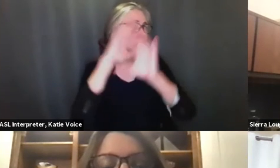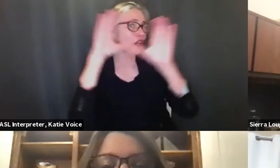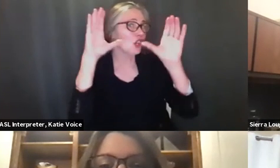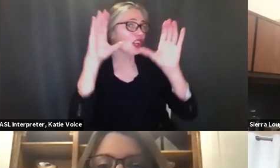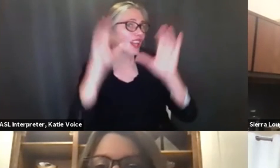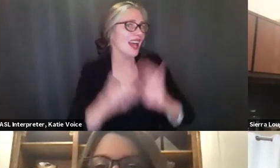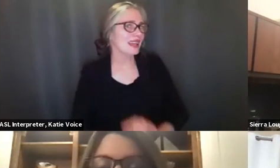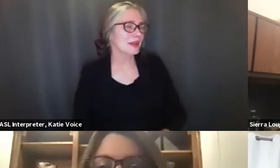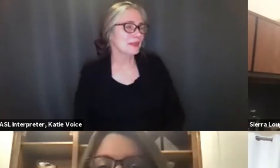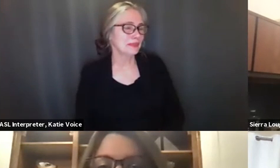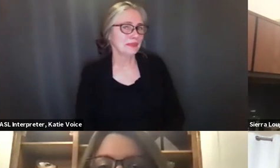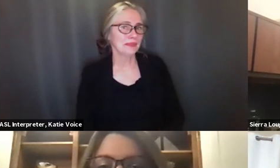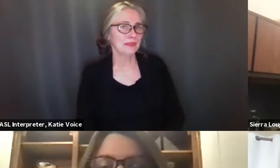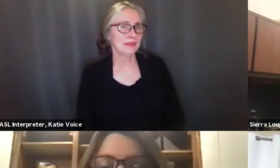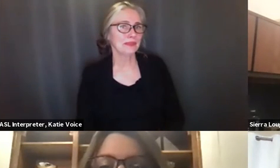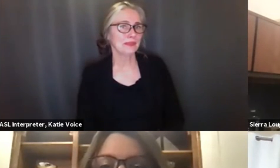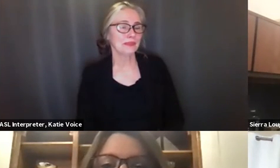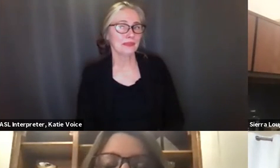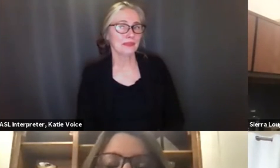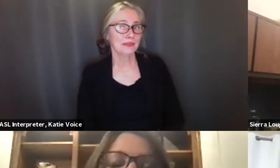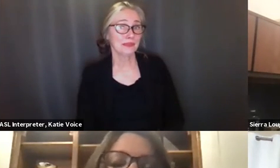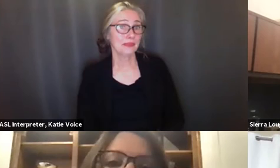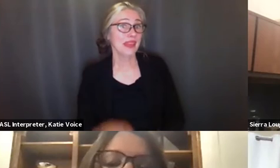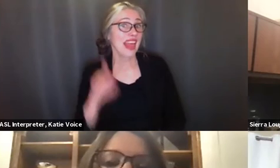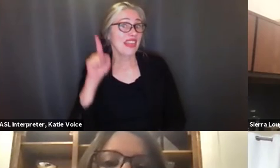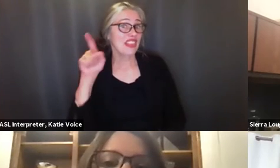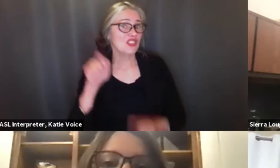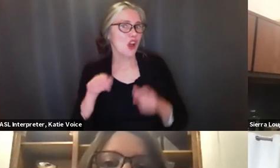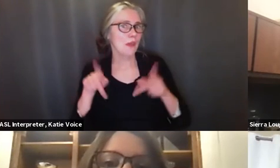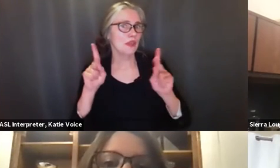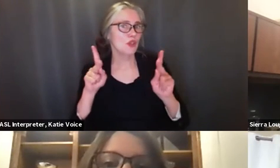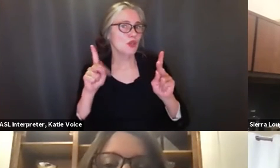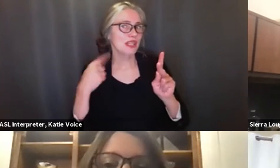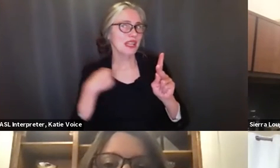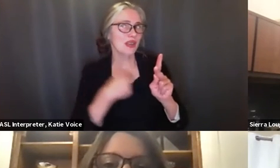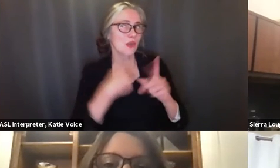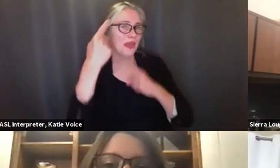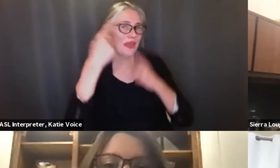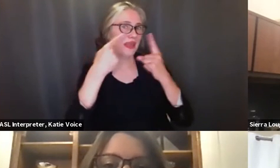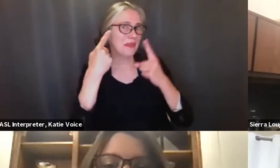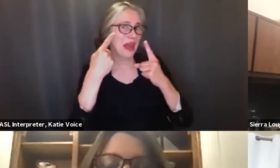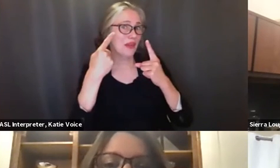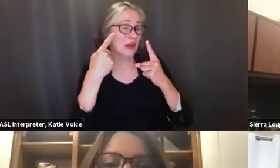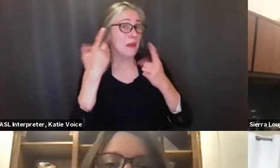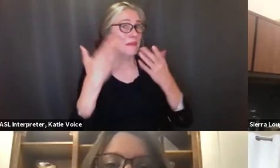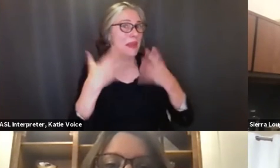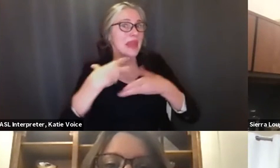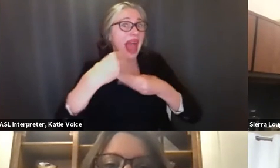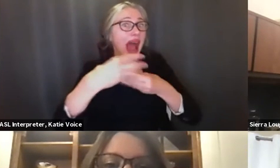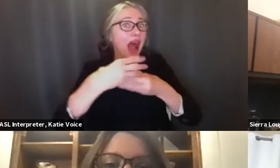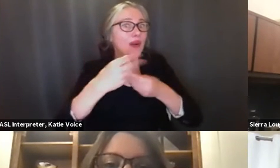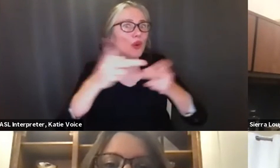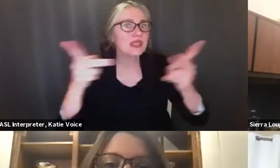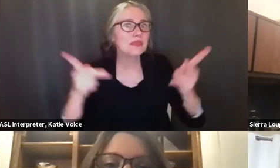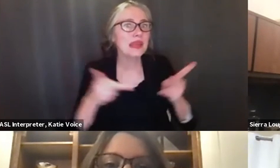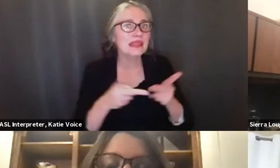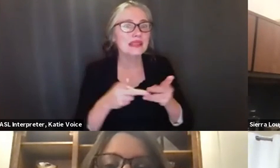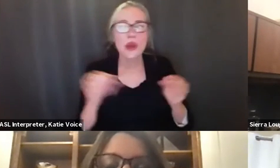Through this opportunity, we envision... Por medio de esta oportunidad, nosotros queremos tener un lugar al aire libre que vaya más